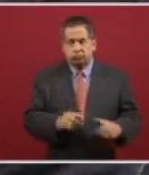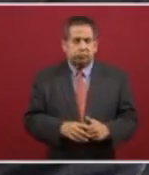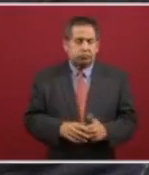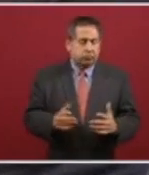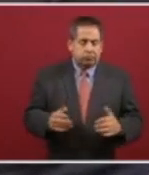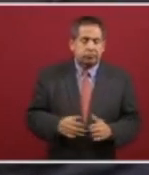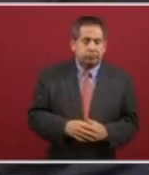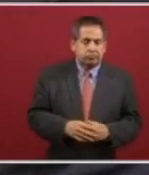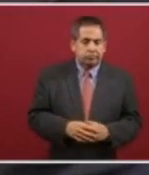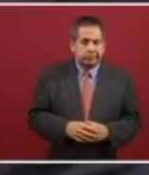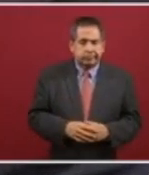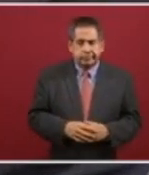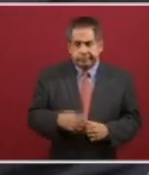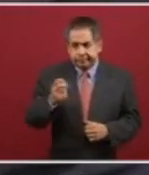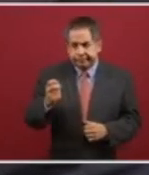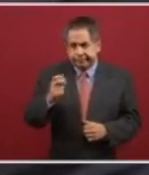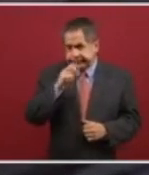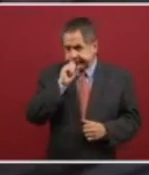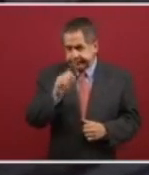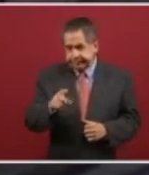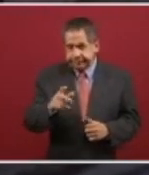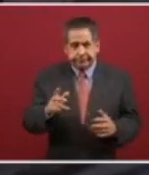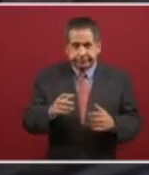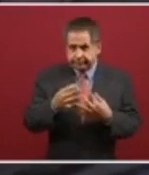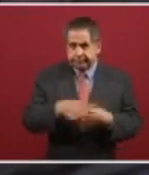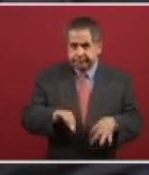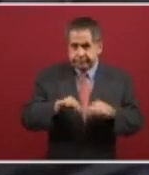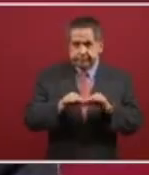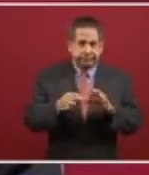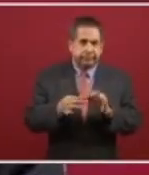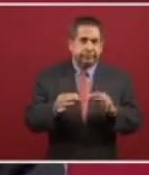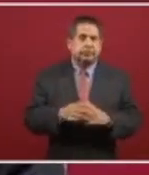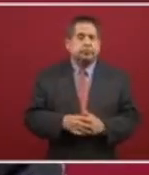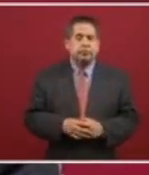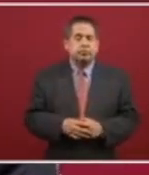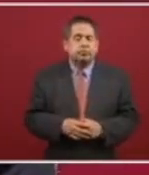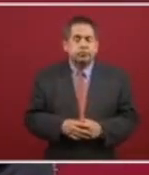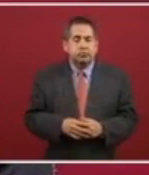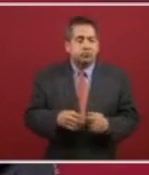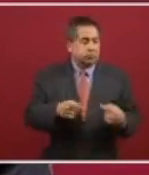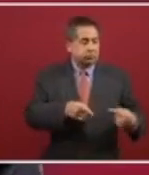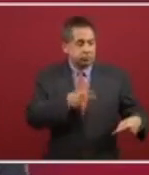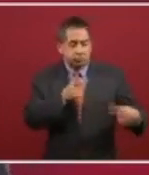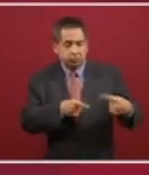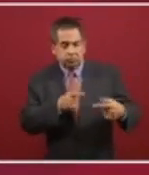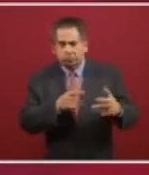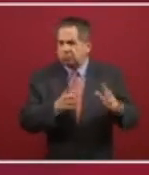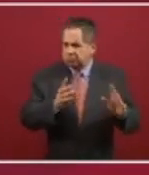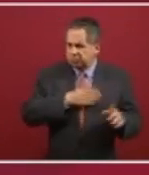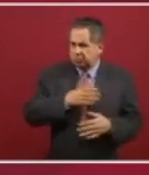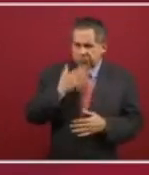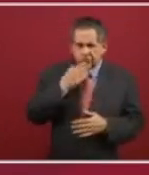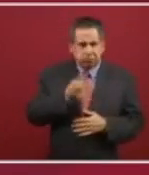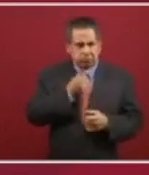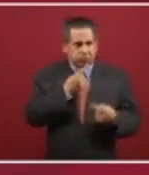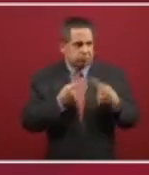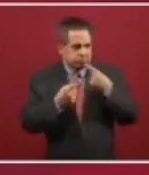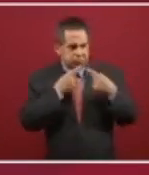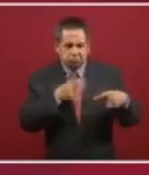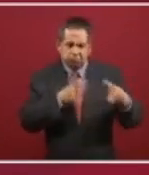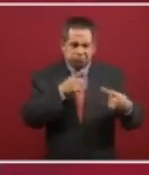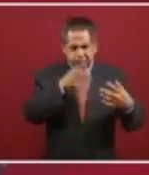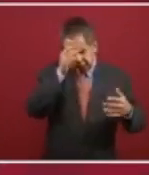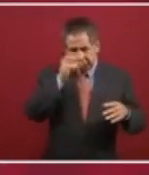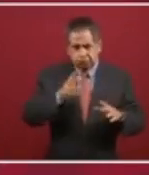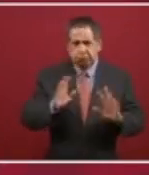Entonces, eso también es importante. Hay polémica, qué bueno que hay polémica